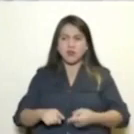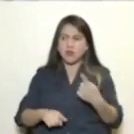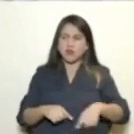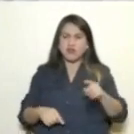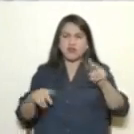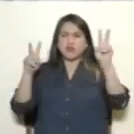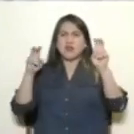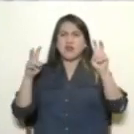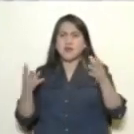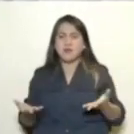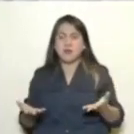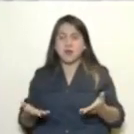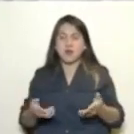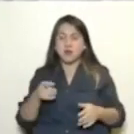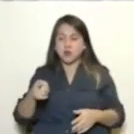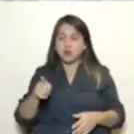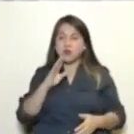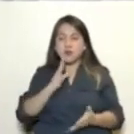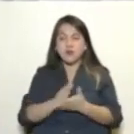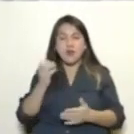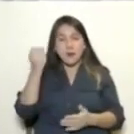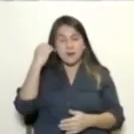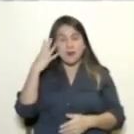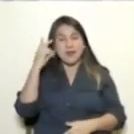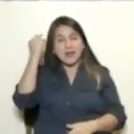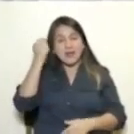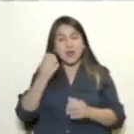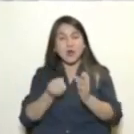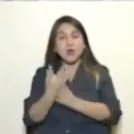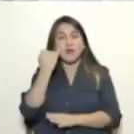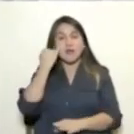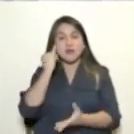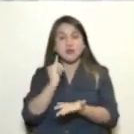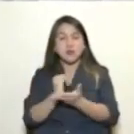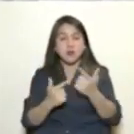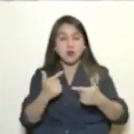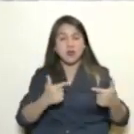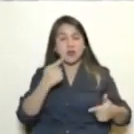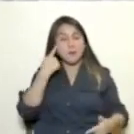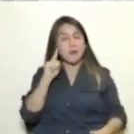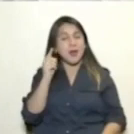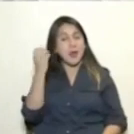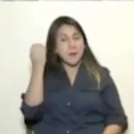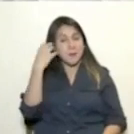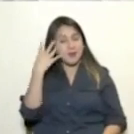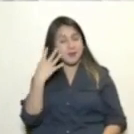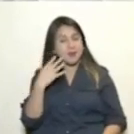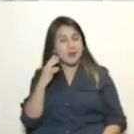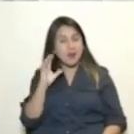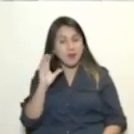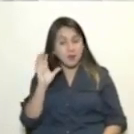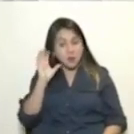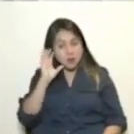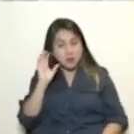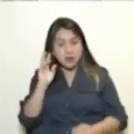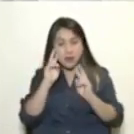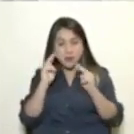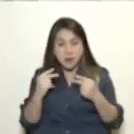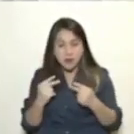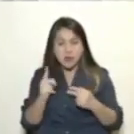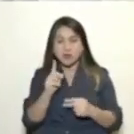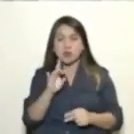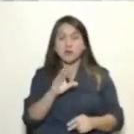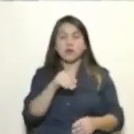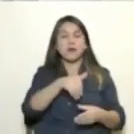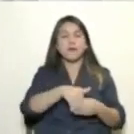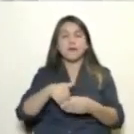magnitud, en que usted tiene que aprender a crear nuevas instituciones políticas para aprender a escuchar. No solamente basta con votar